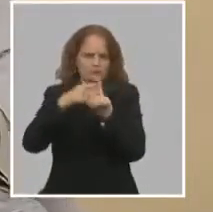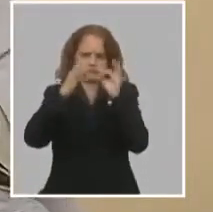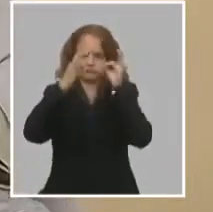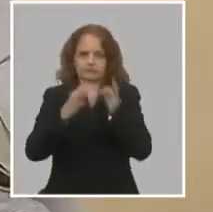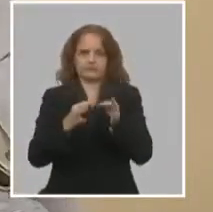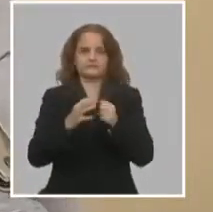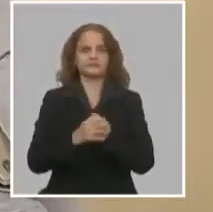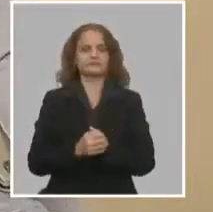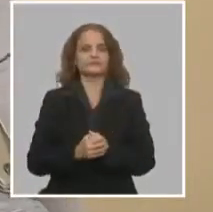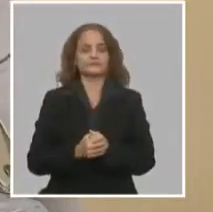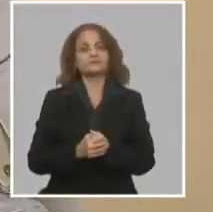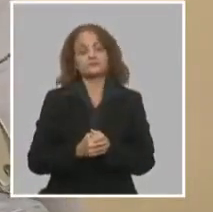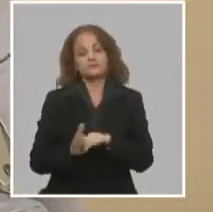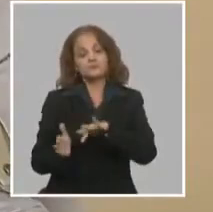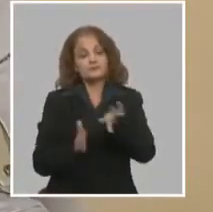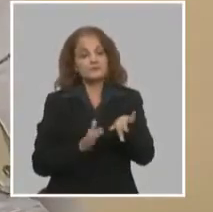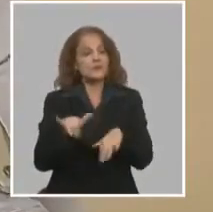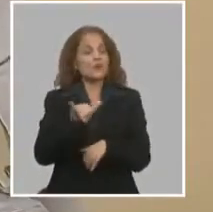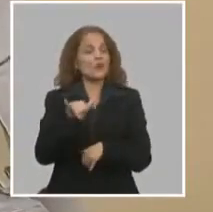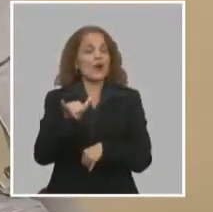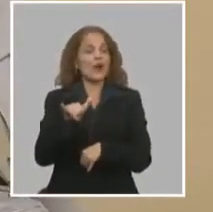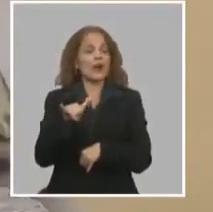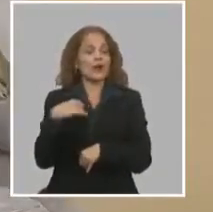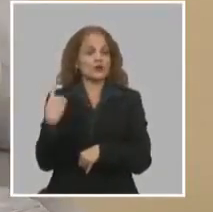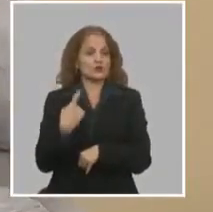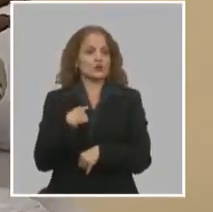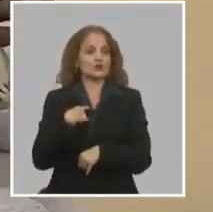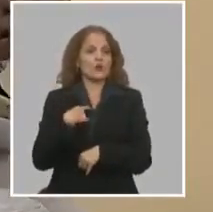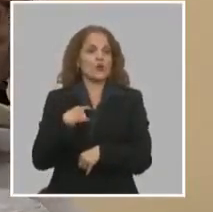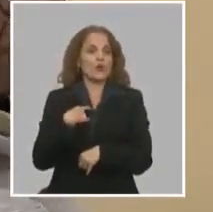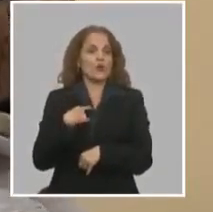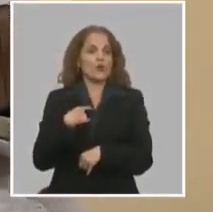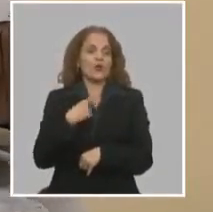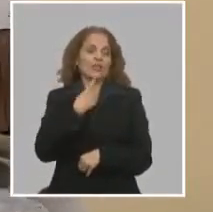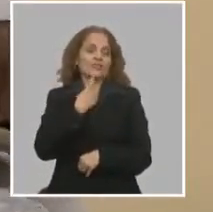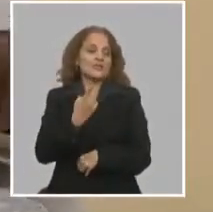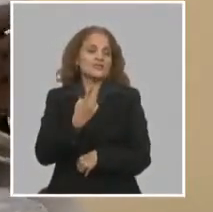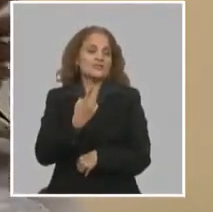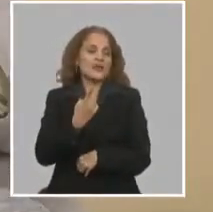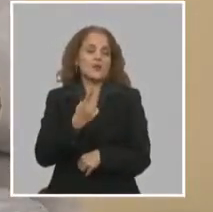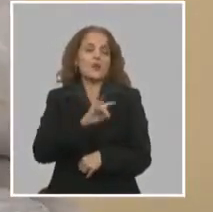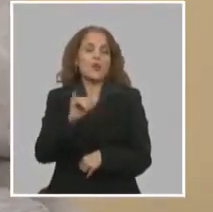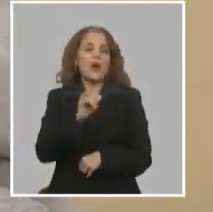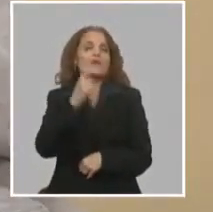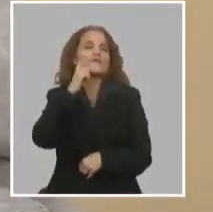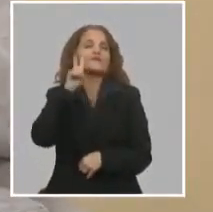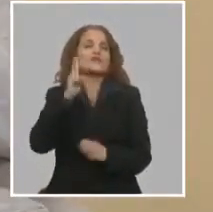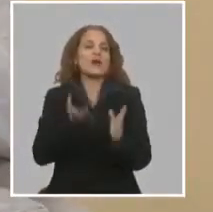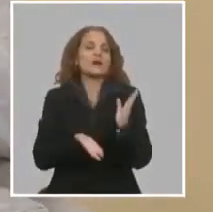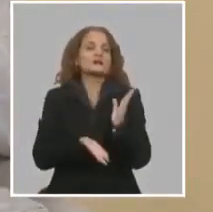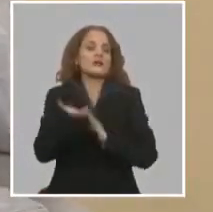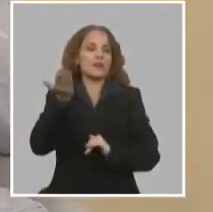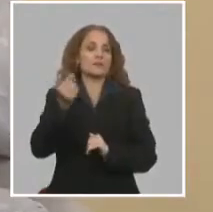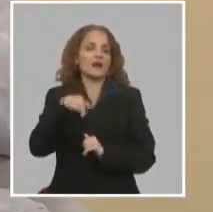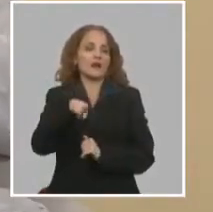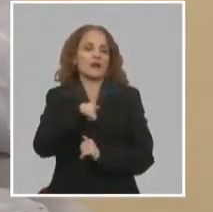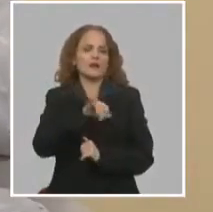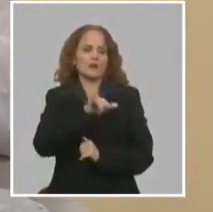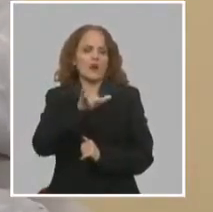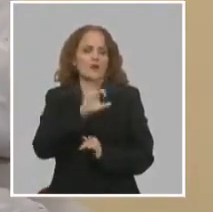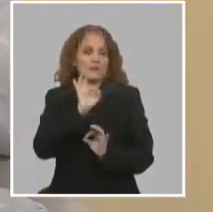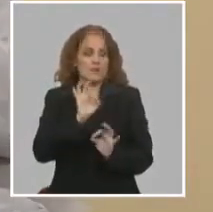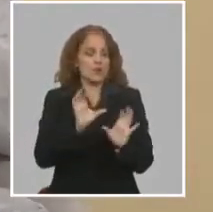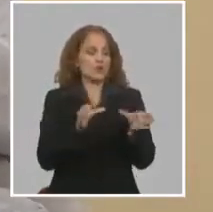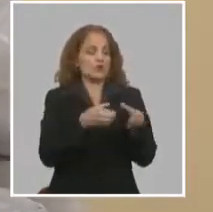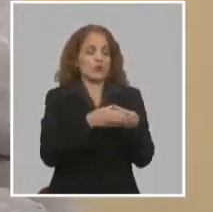nosotros también, cuando hablamos de vida salvada, hablamos de ese grupo prácticamente, que también